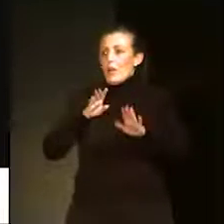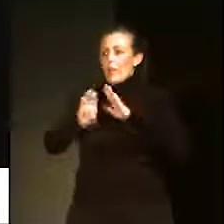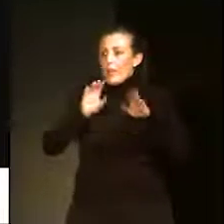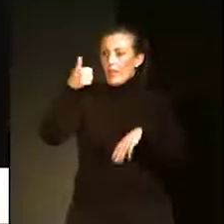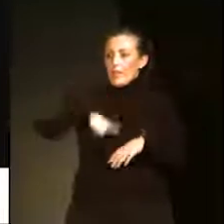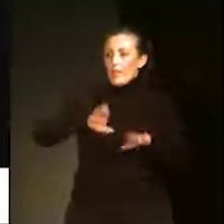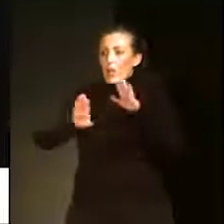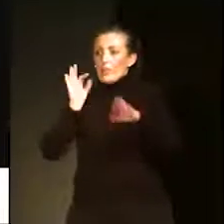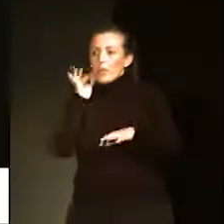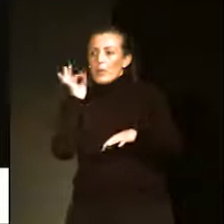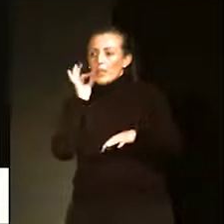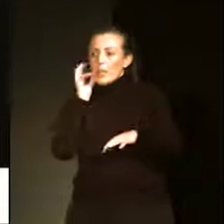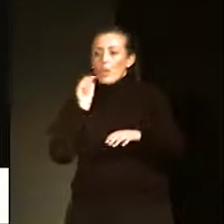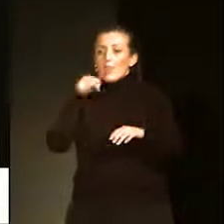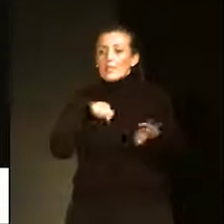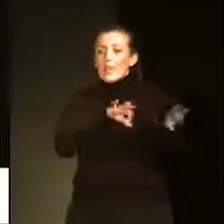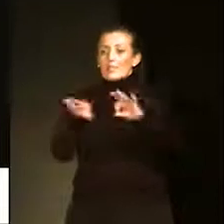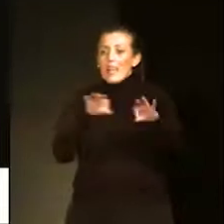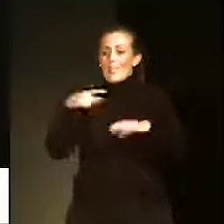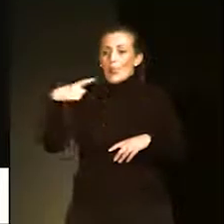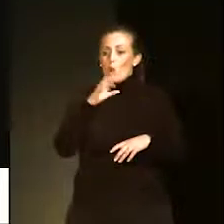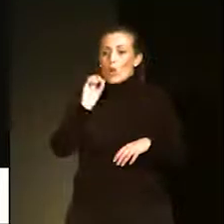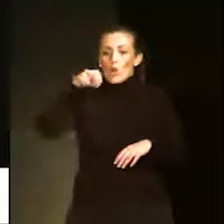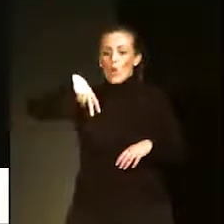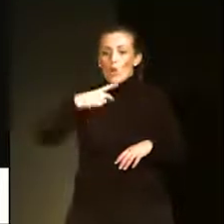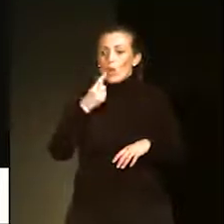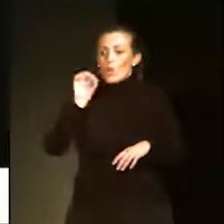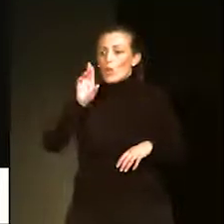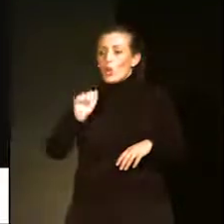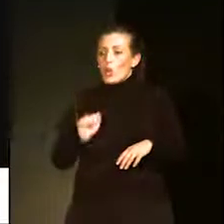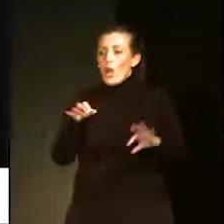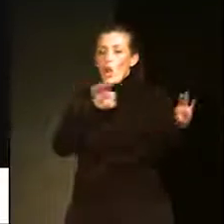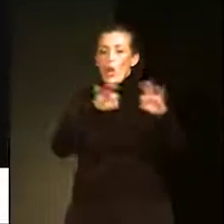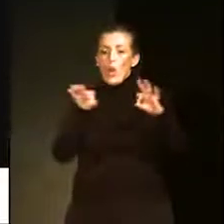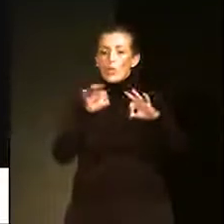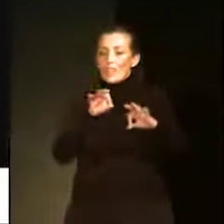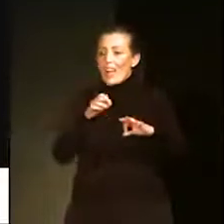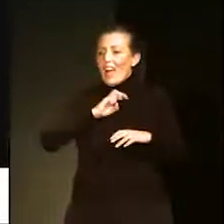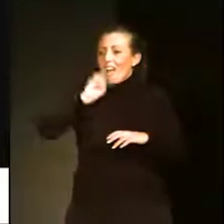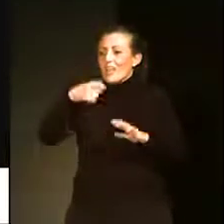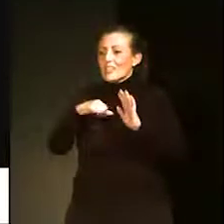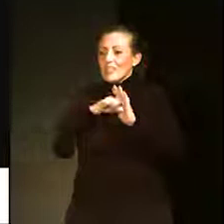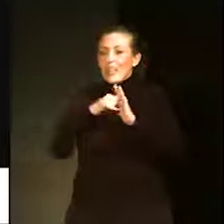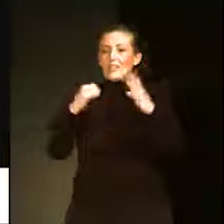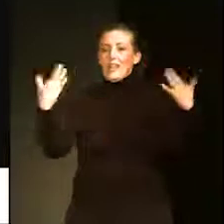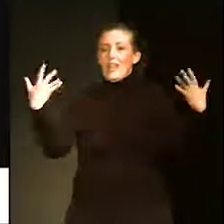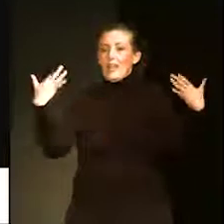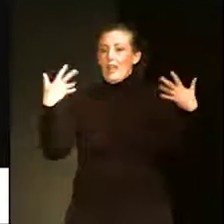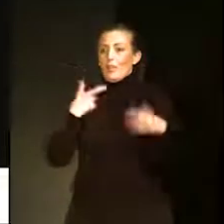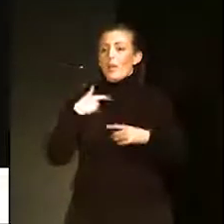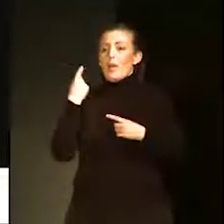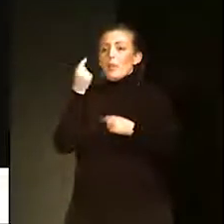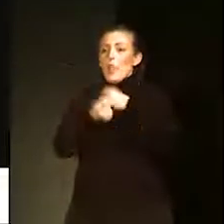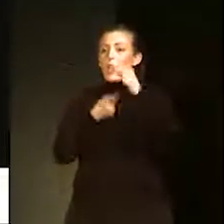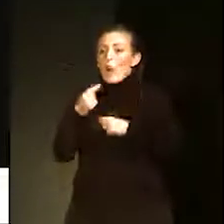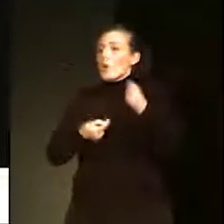vecinos y vecinas. Este Teatro Góngora en el que estamos, o el Teatro de la Serquía, el Teatro al Aire Libre, mejoran cada día